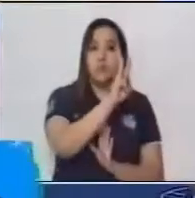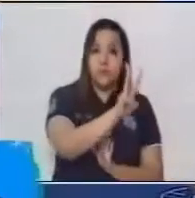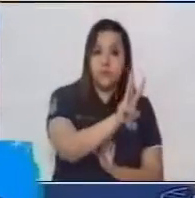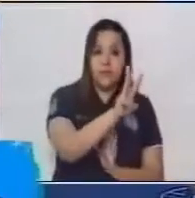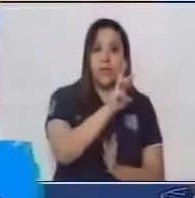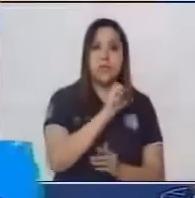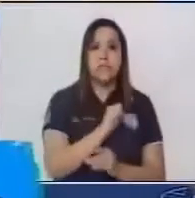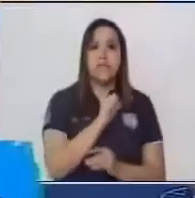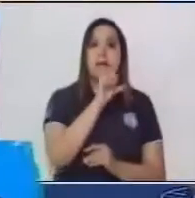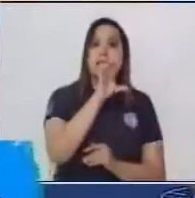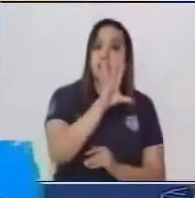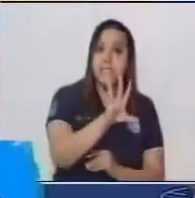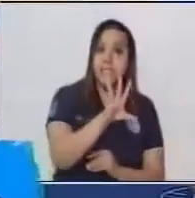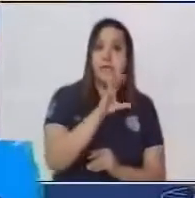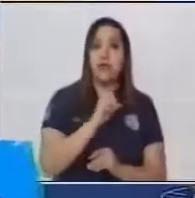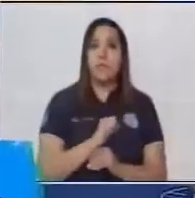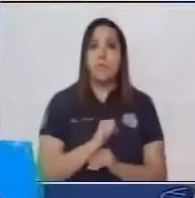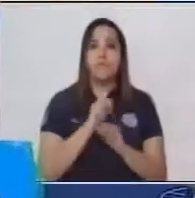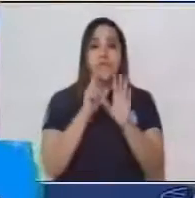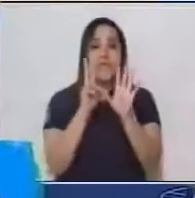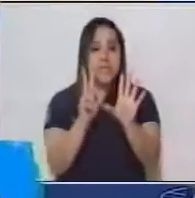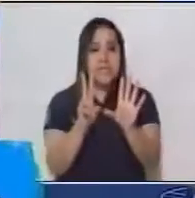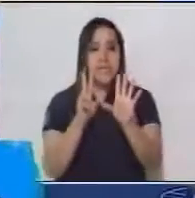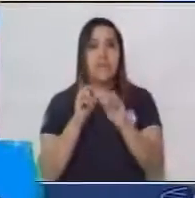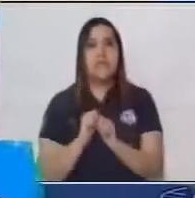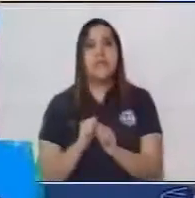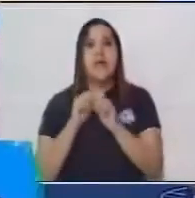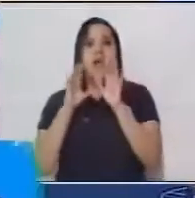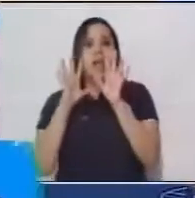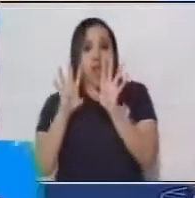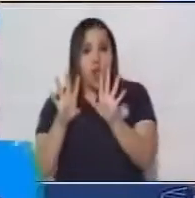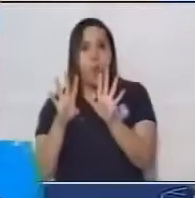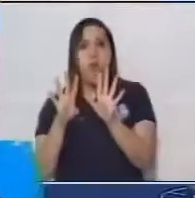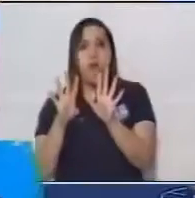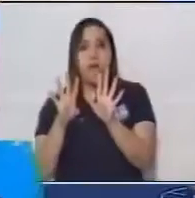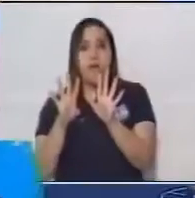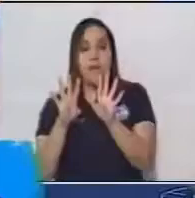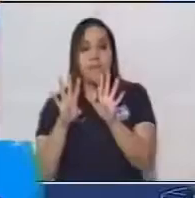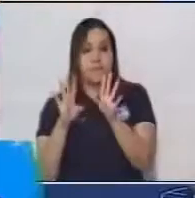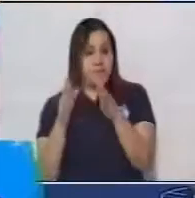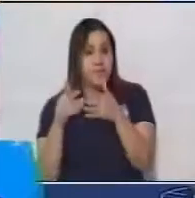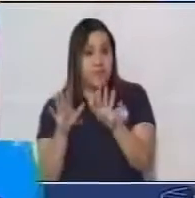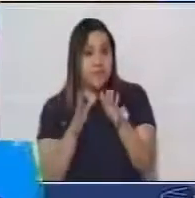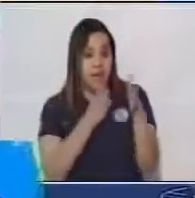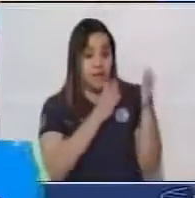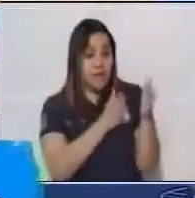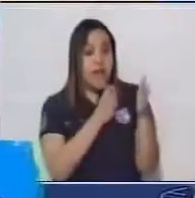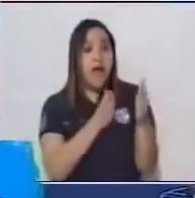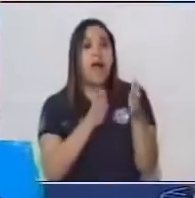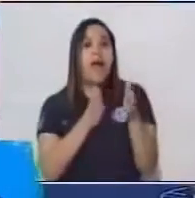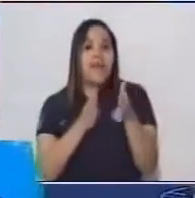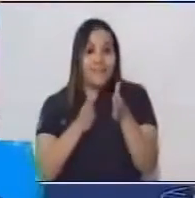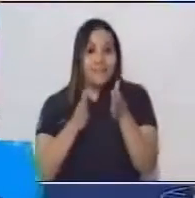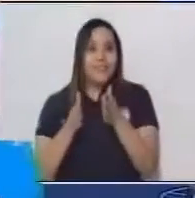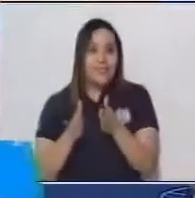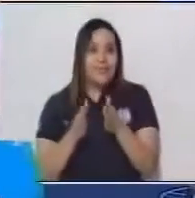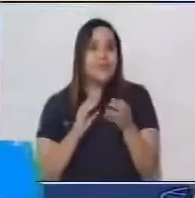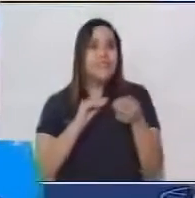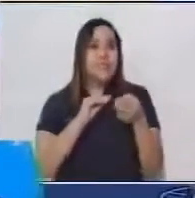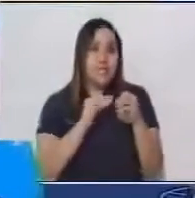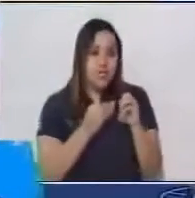3, el 5, el 7, el 9, que esa ya es una sucesión de